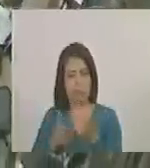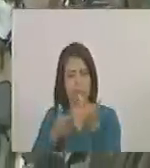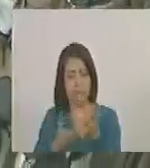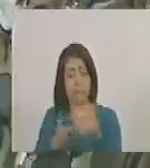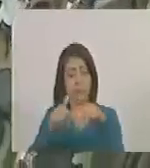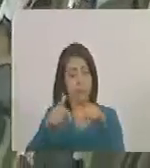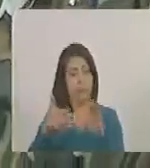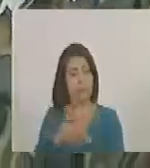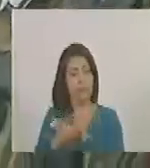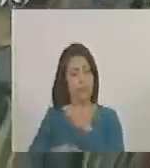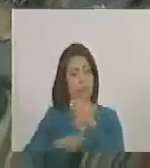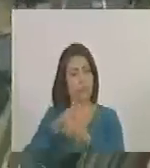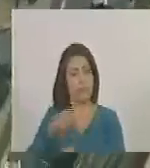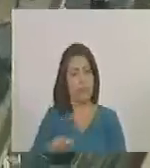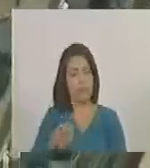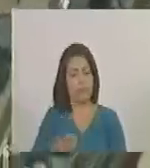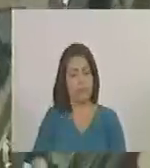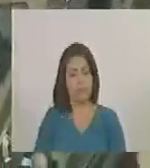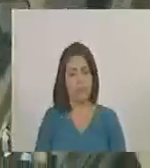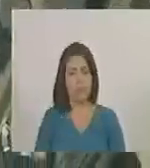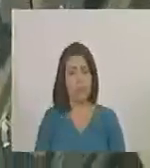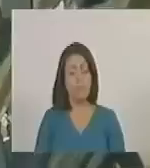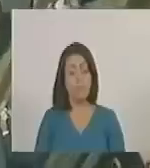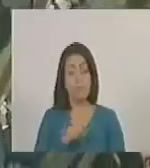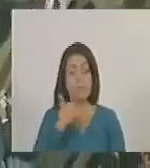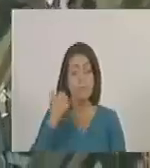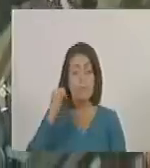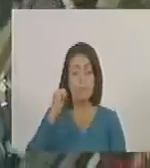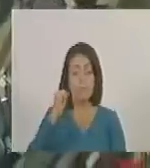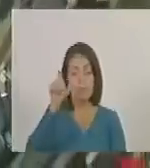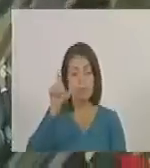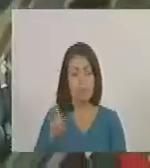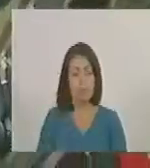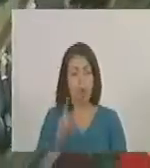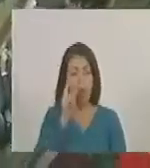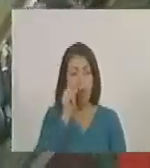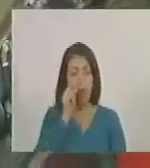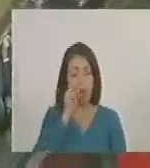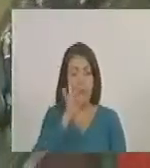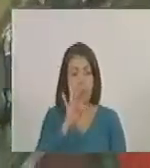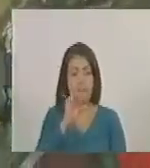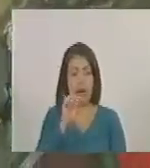Con esto quisieron, con el asesinato inhumano Fabricio,